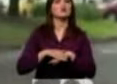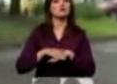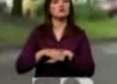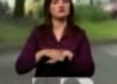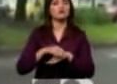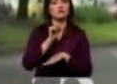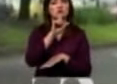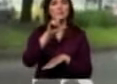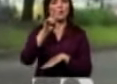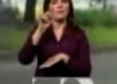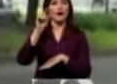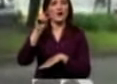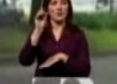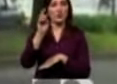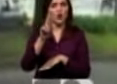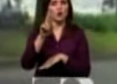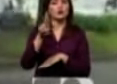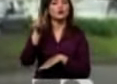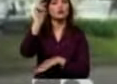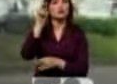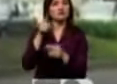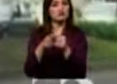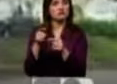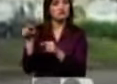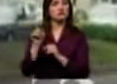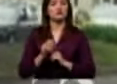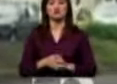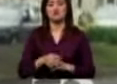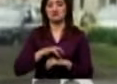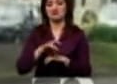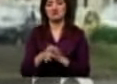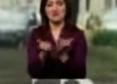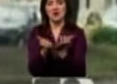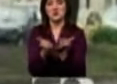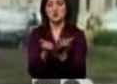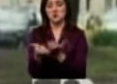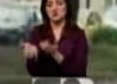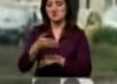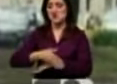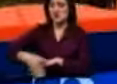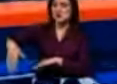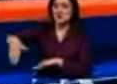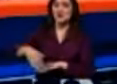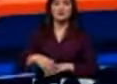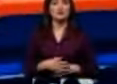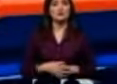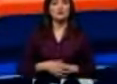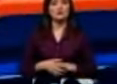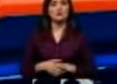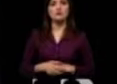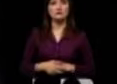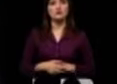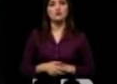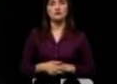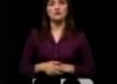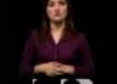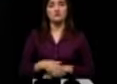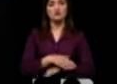Fernández Salvador y Pedro de Alvarado en el norte de la capital, dejando desechos en las áreas verdes. En las